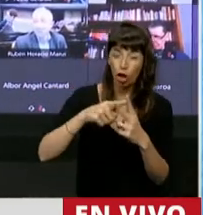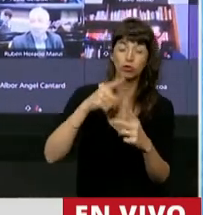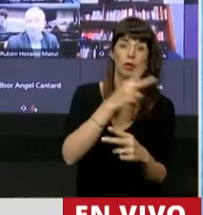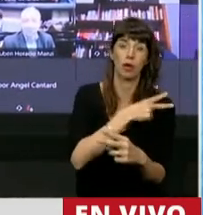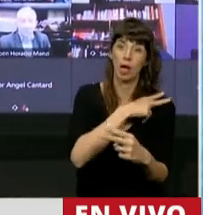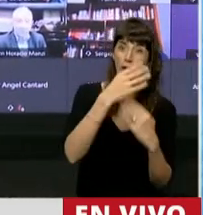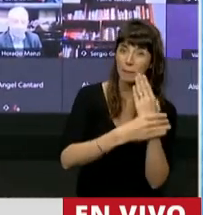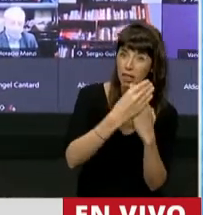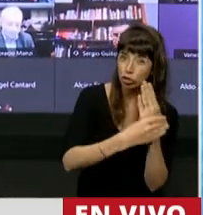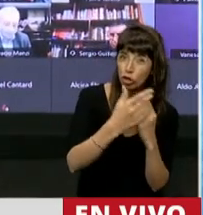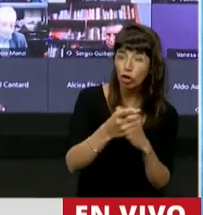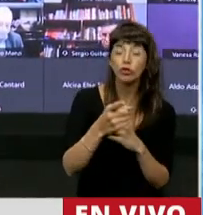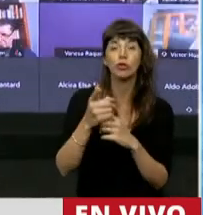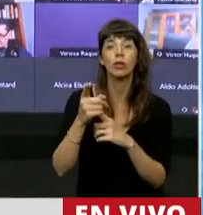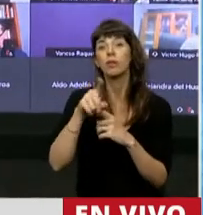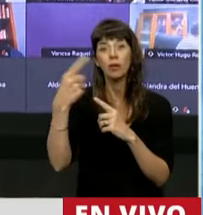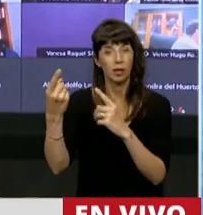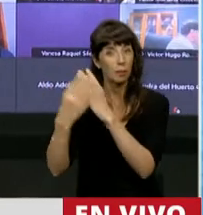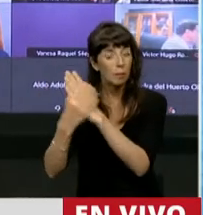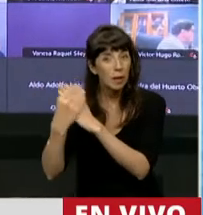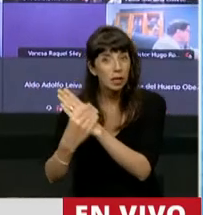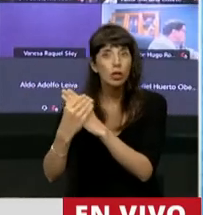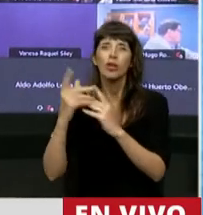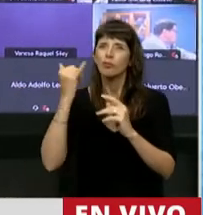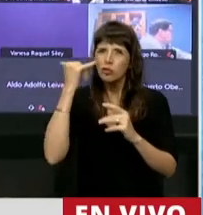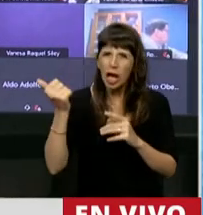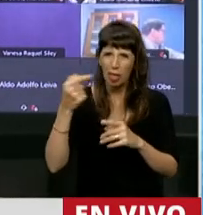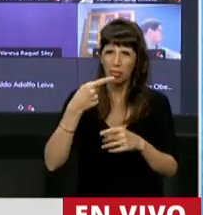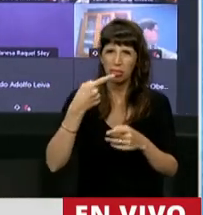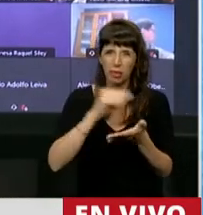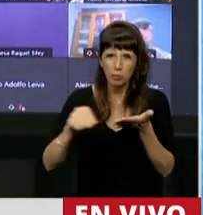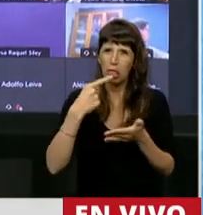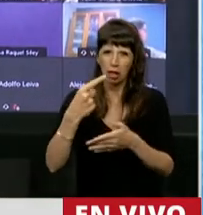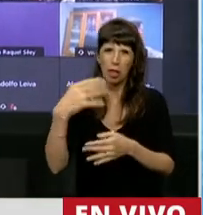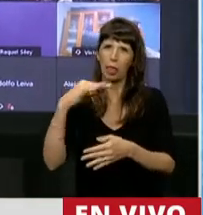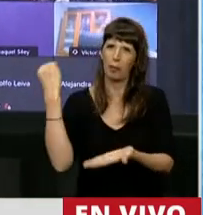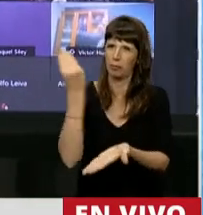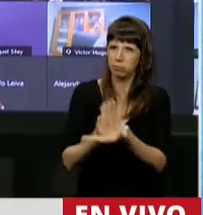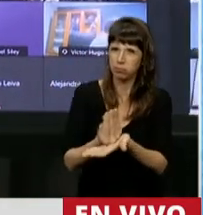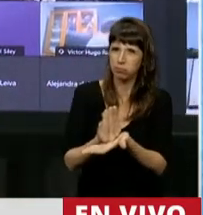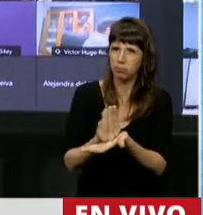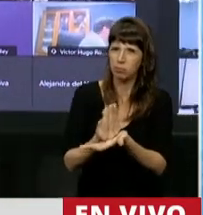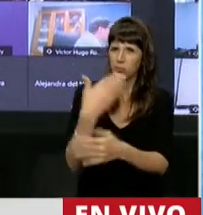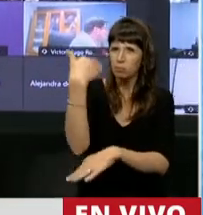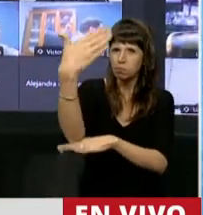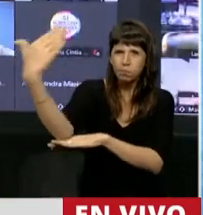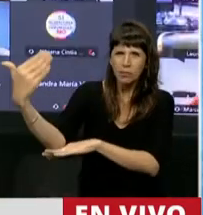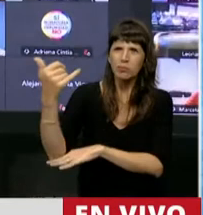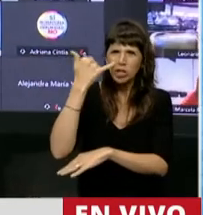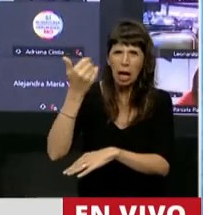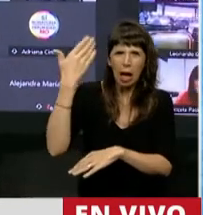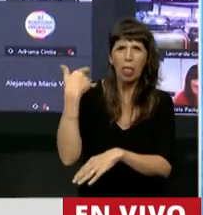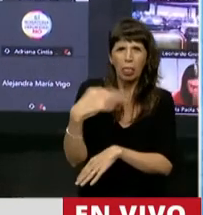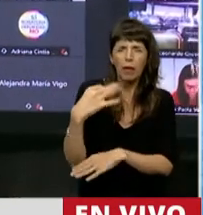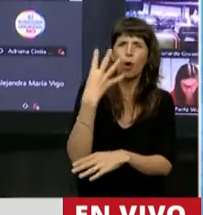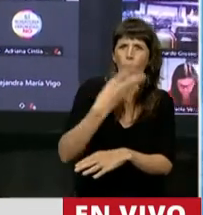que como bien dijeron varios diputados propina antes ya tendría que haber venido como mínimo a esta cámara de diputados- entre 4 y 5